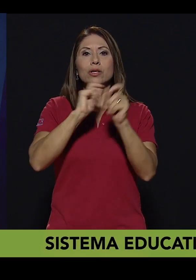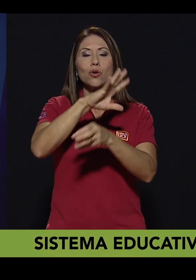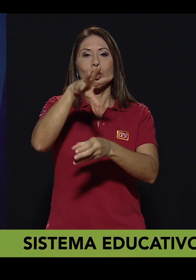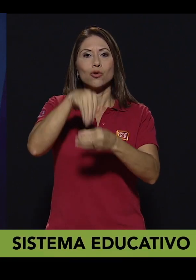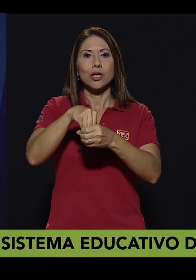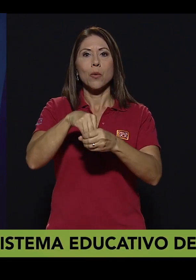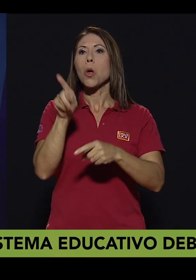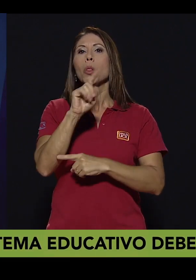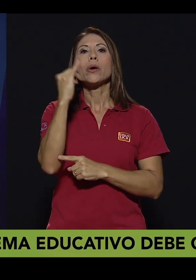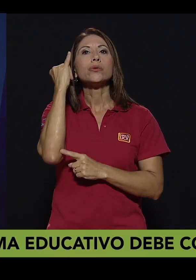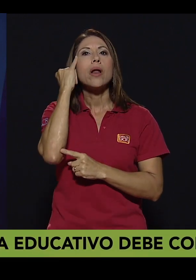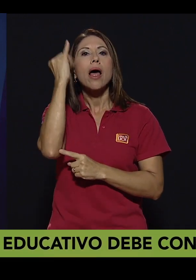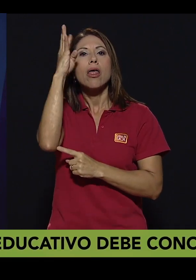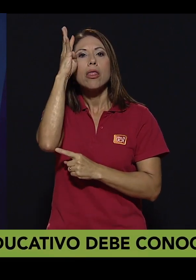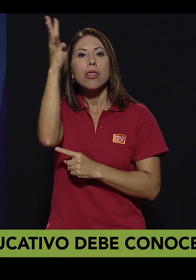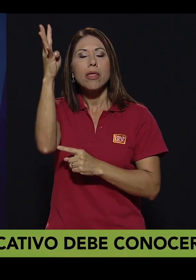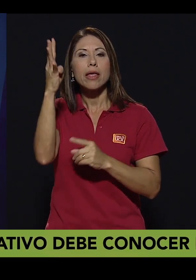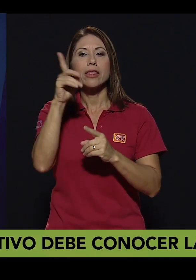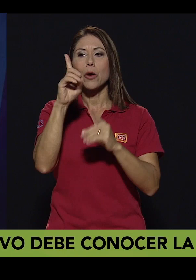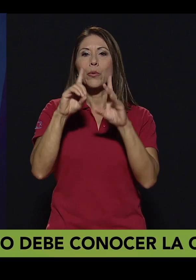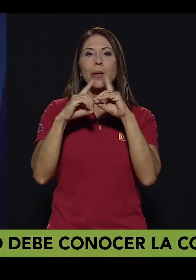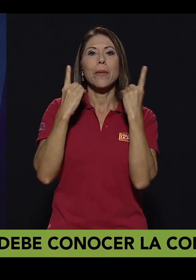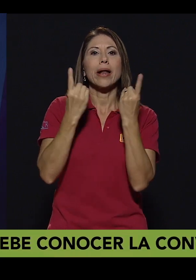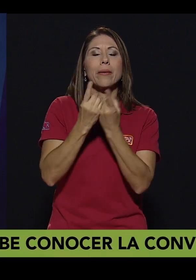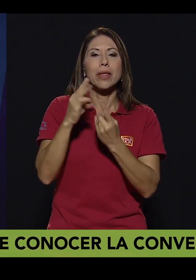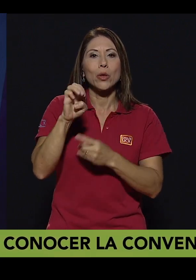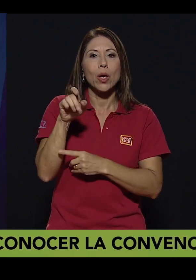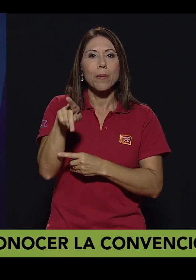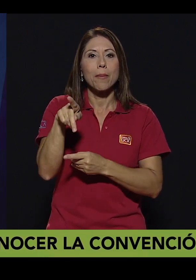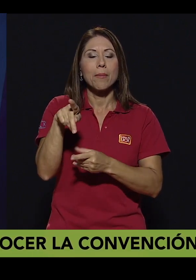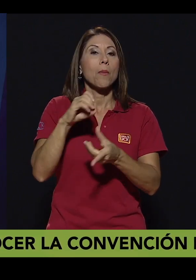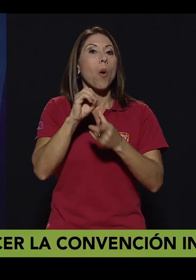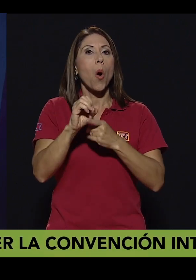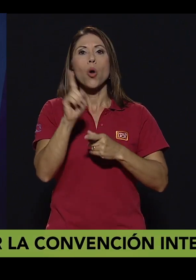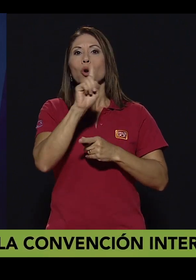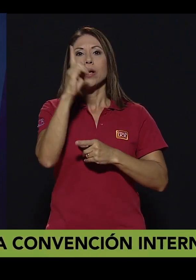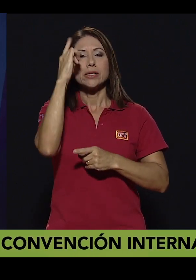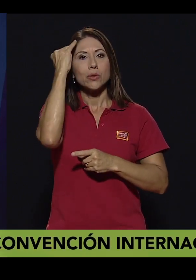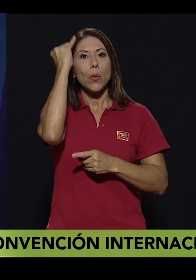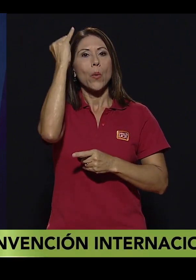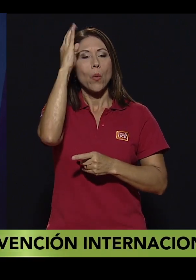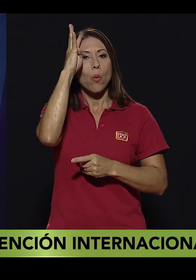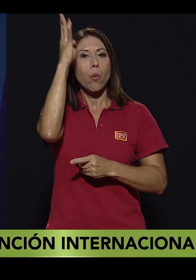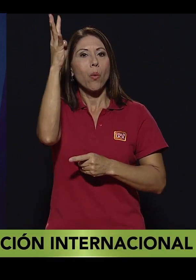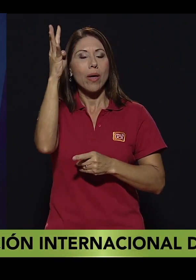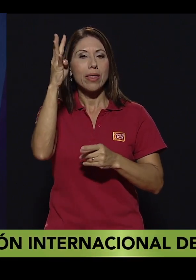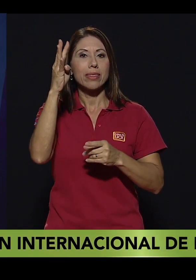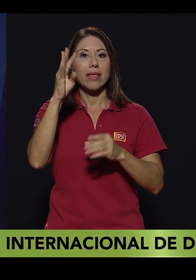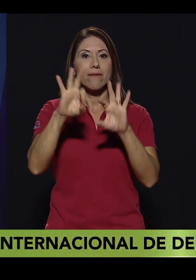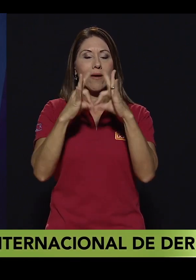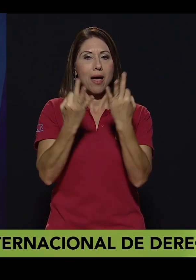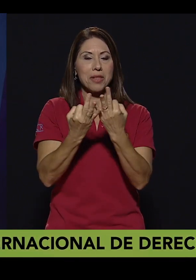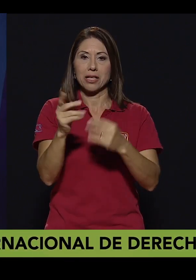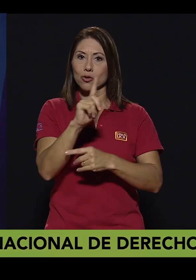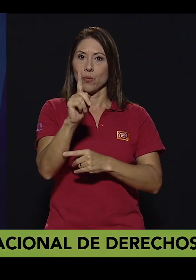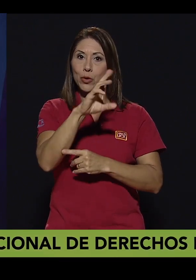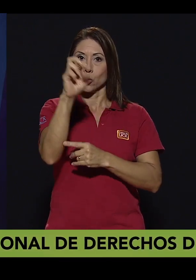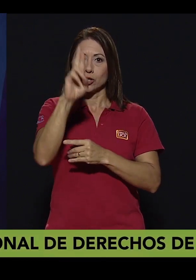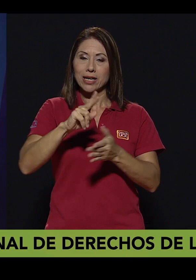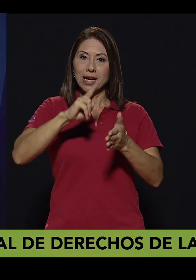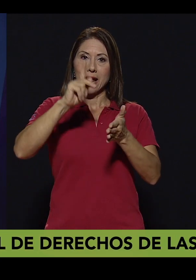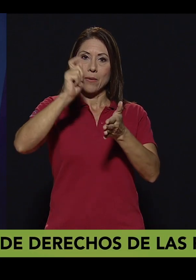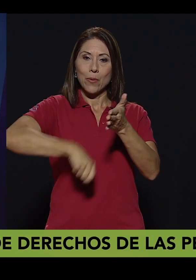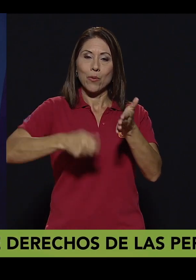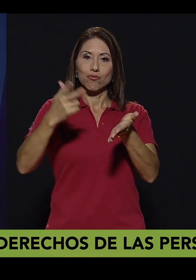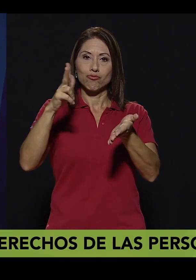tampoco una ocurrencia del departamento educación en especial o una ocurrencia de las familias sino que costa rica suscribió una una una